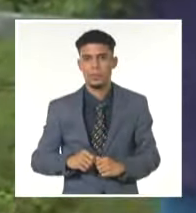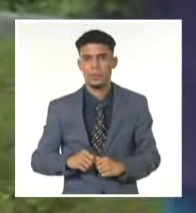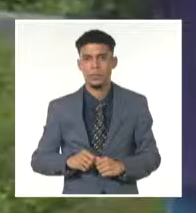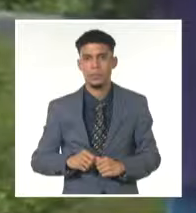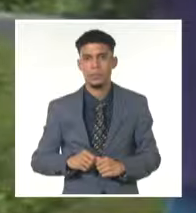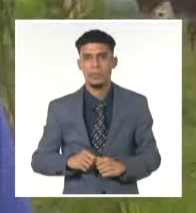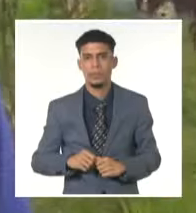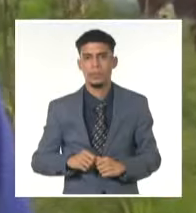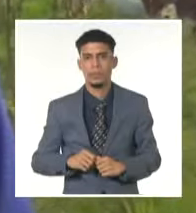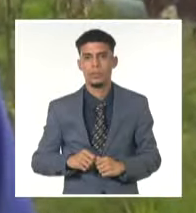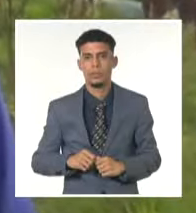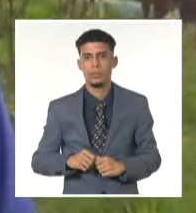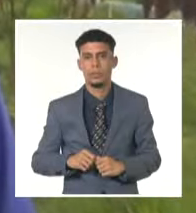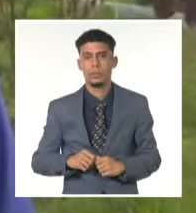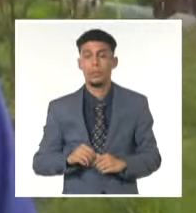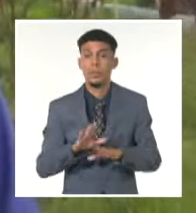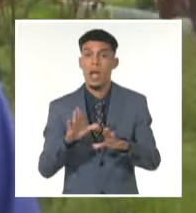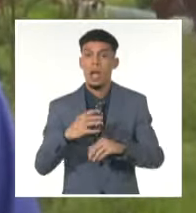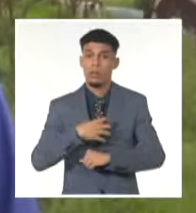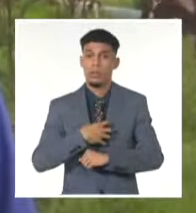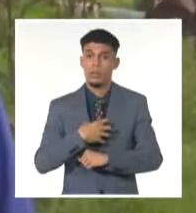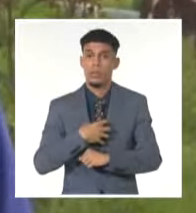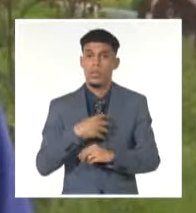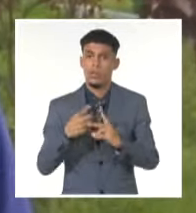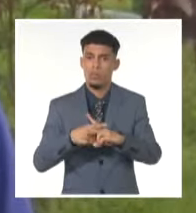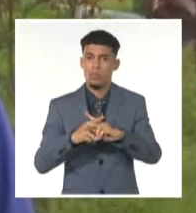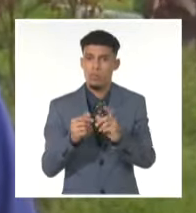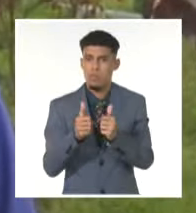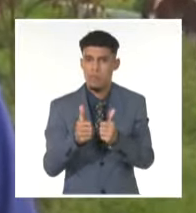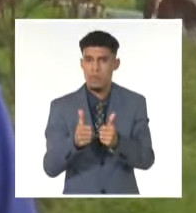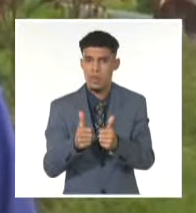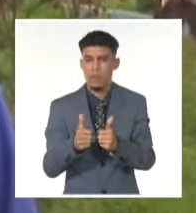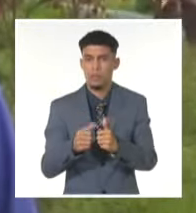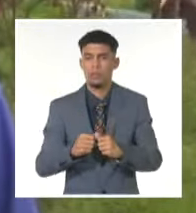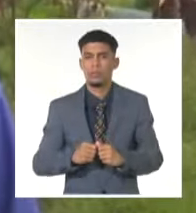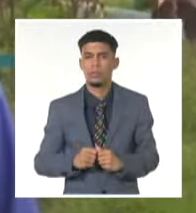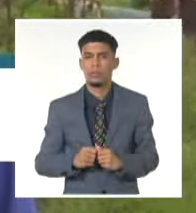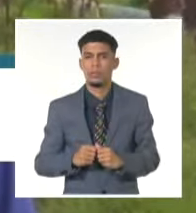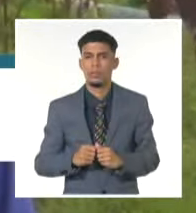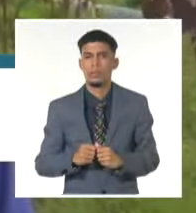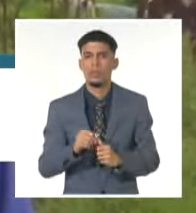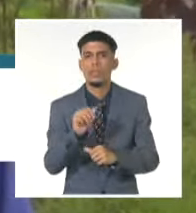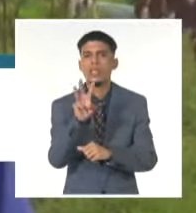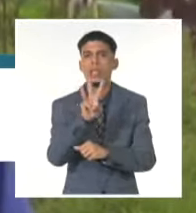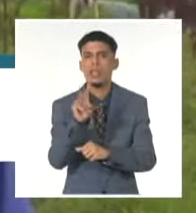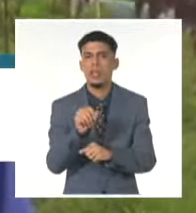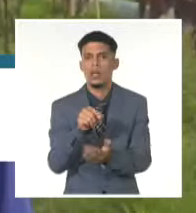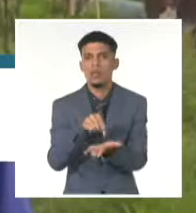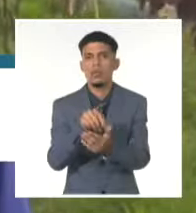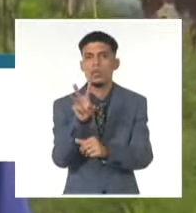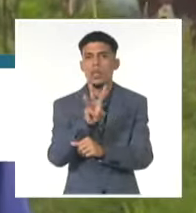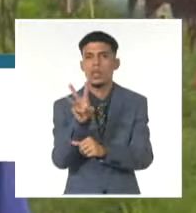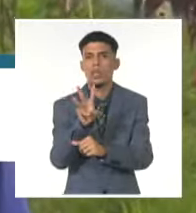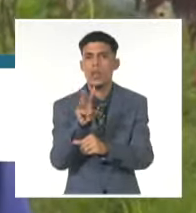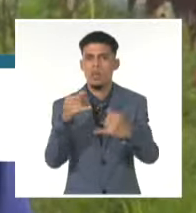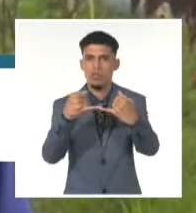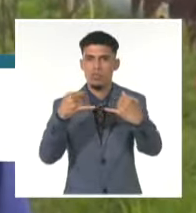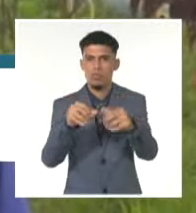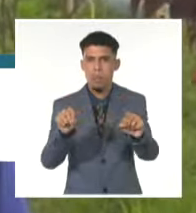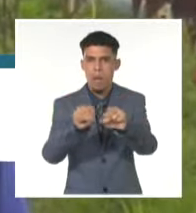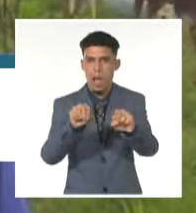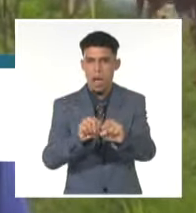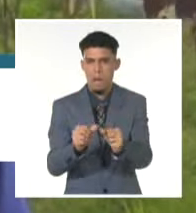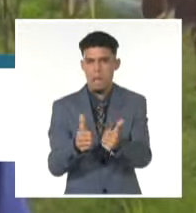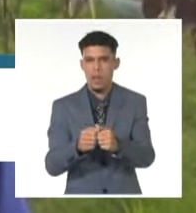lo más rápido posible. Ya tenemos establecido lo que es en tiempo récord el circuito de 33 y estamos ya dando los